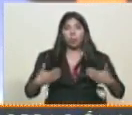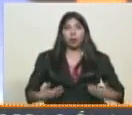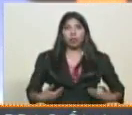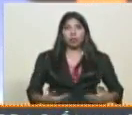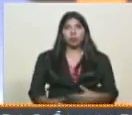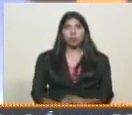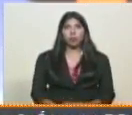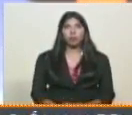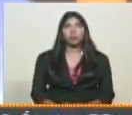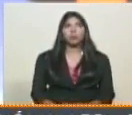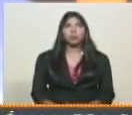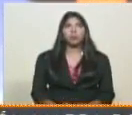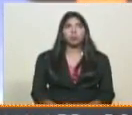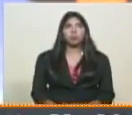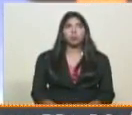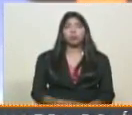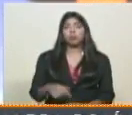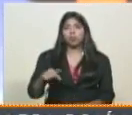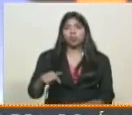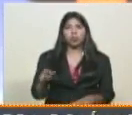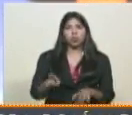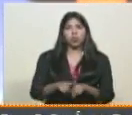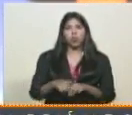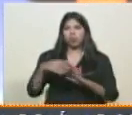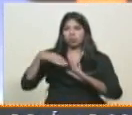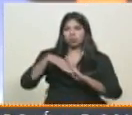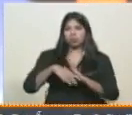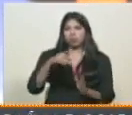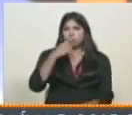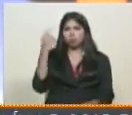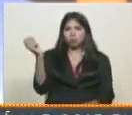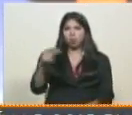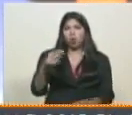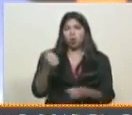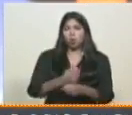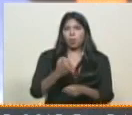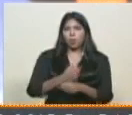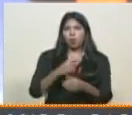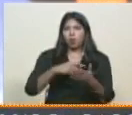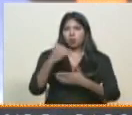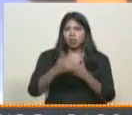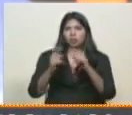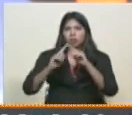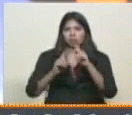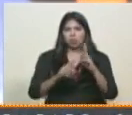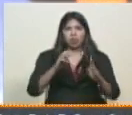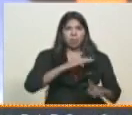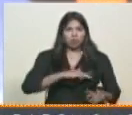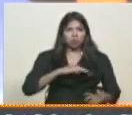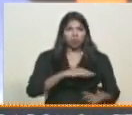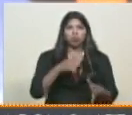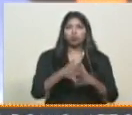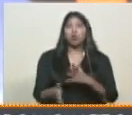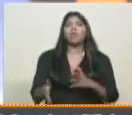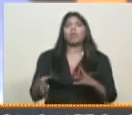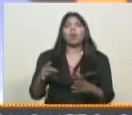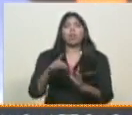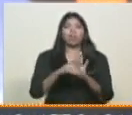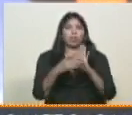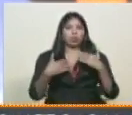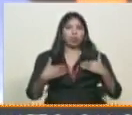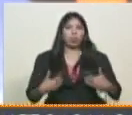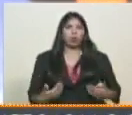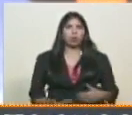restando al trabajo que se ha venido haciendo en nuestro país en torno de los derechos humanos y como sea precisamente